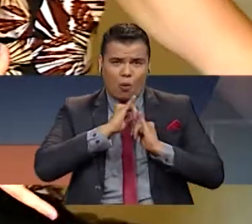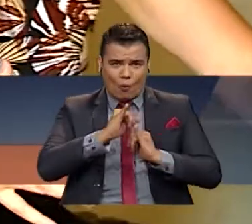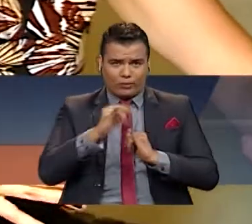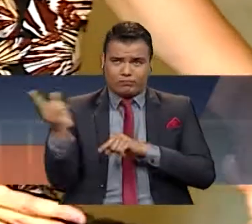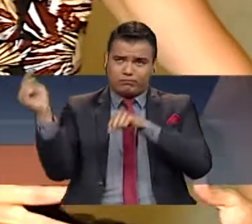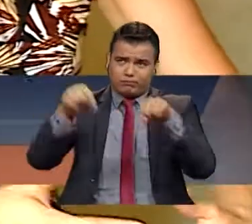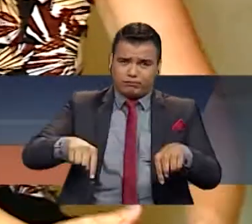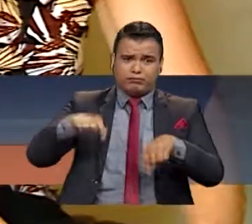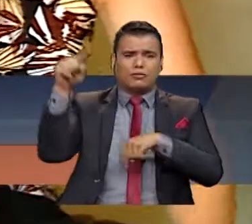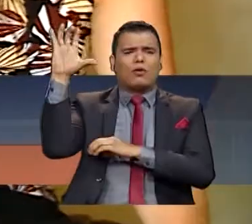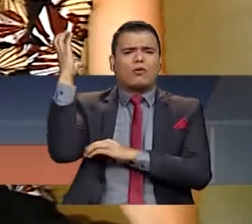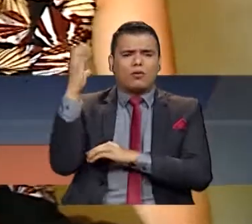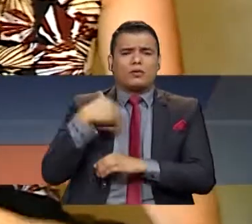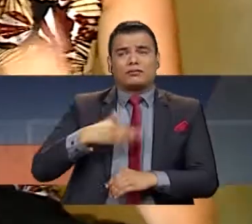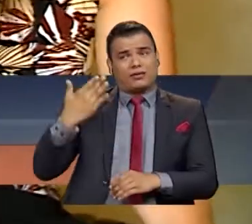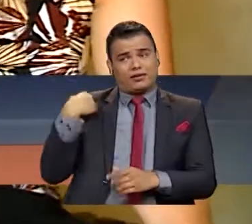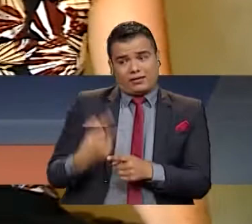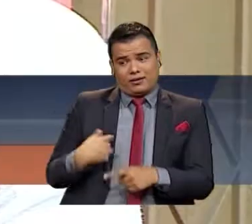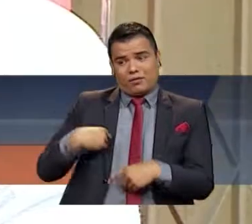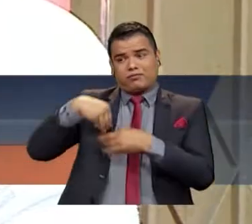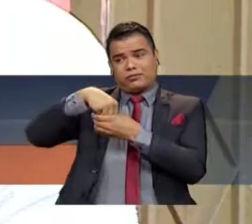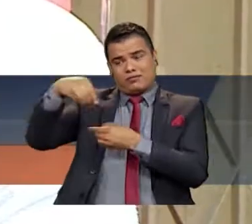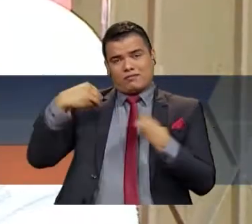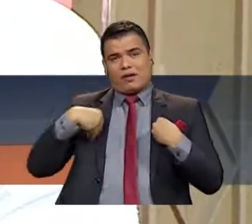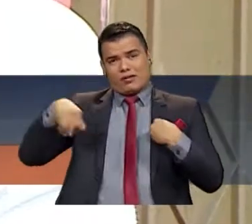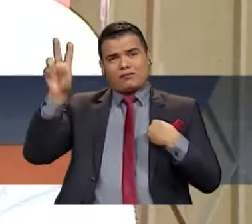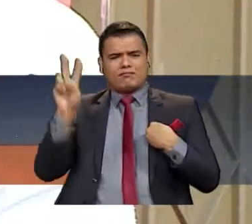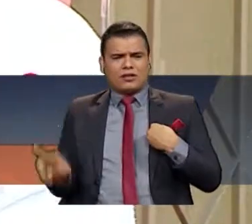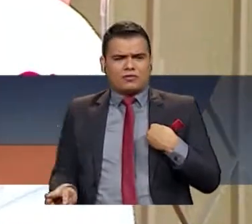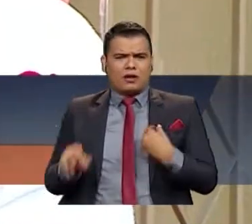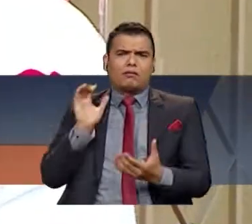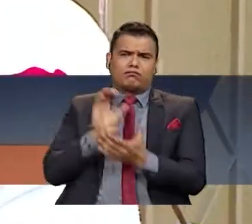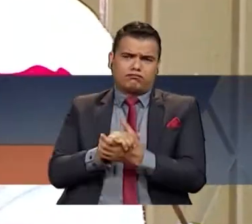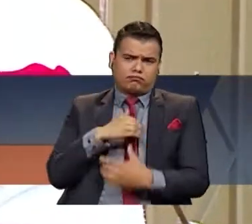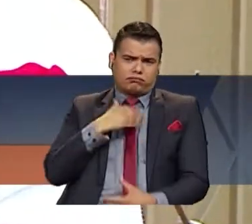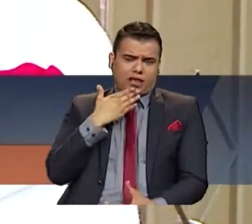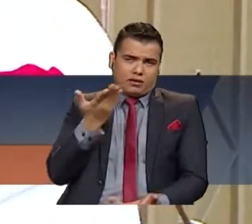que lo acogió por tantos años. Uno hizo buenas amistades